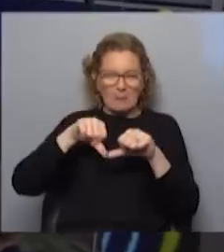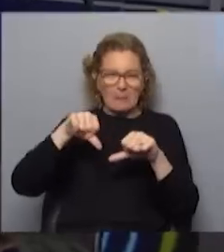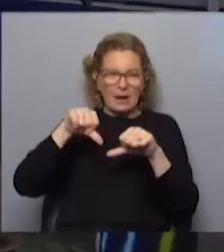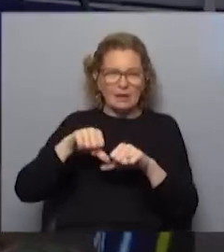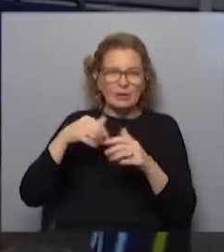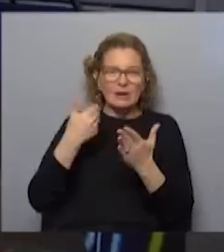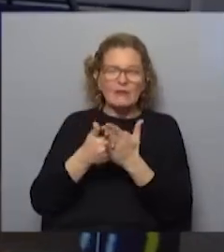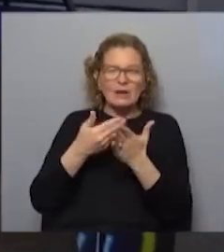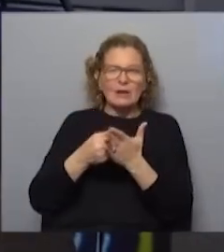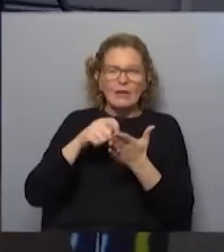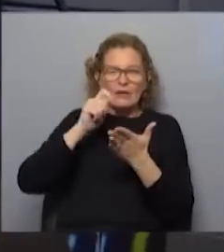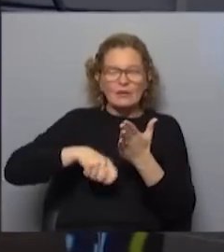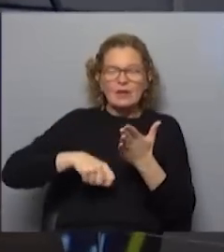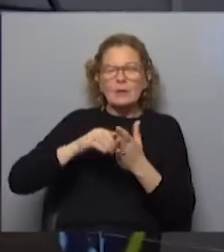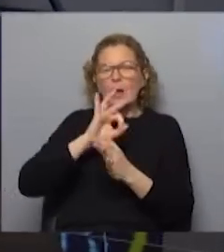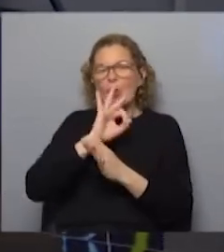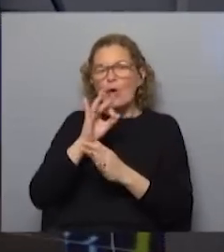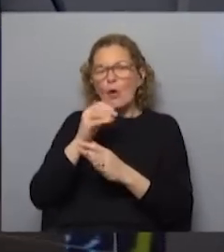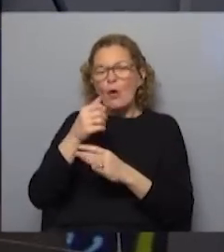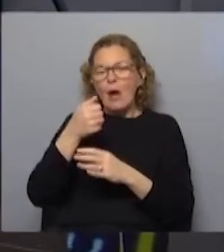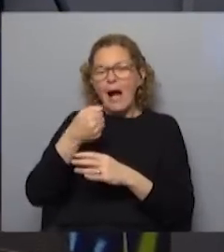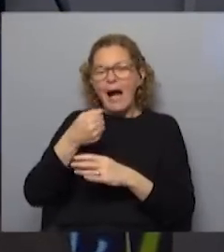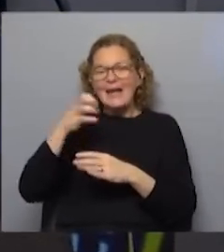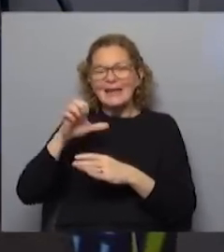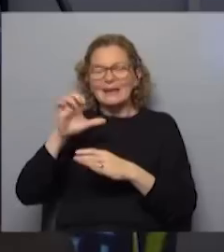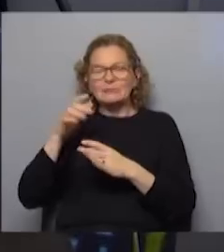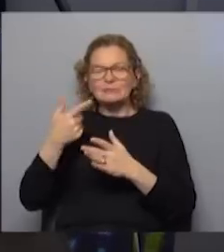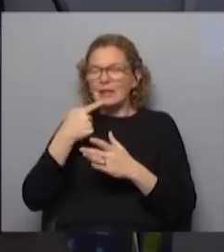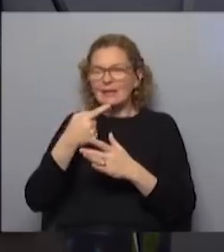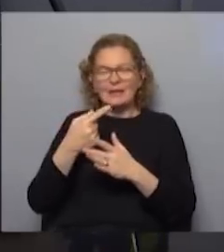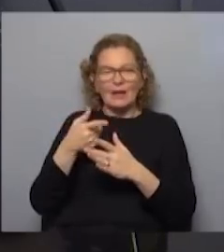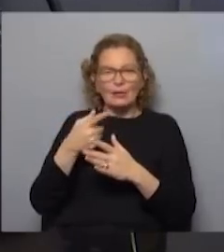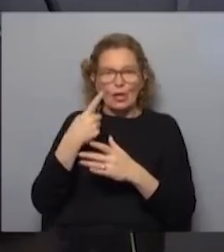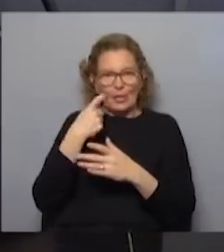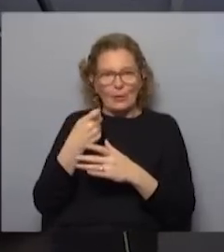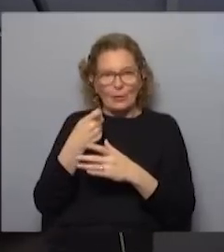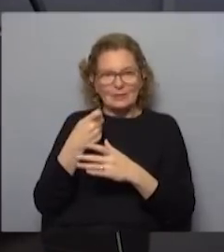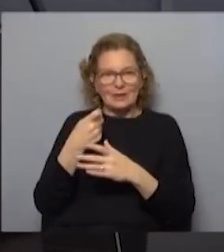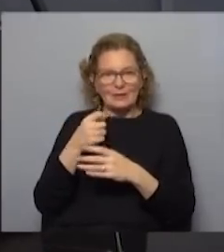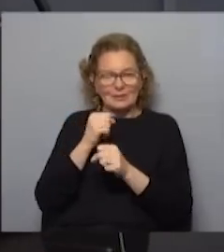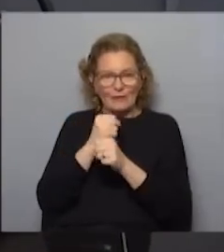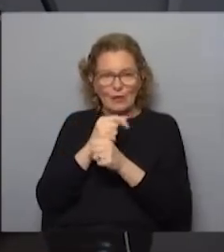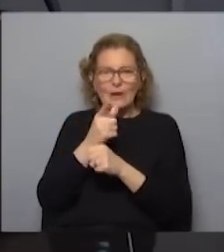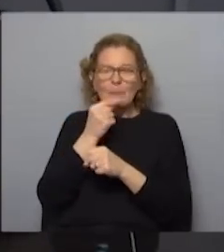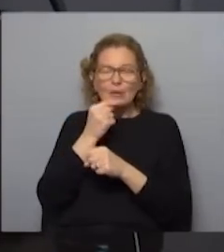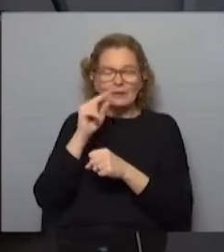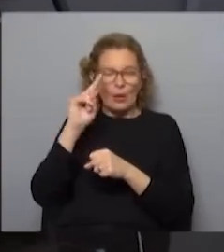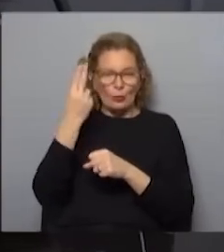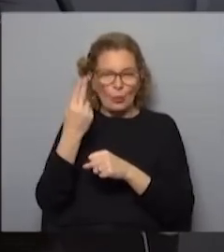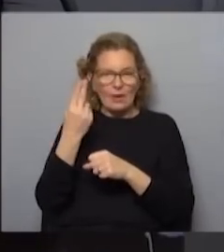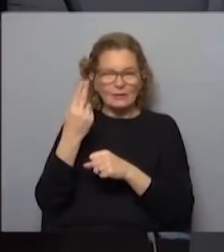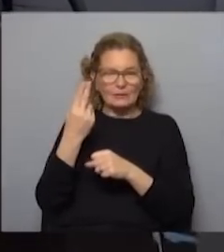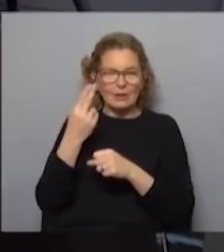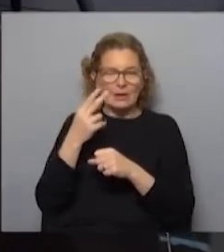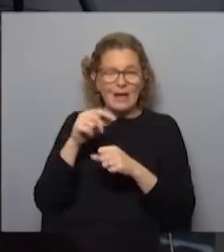la ausencia de firmas o la ausencia de iniciales nos revelaban que en realidad se trataba de actividades que la policía uruguaya